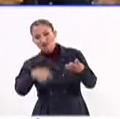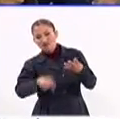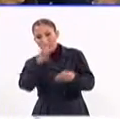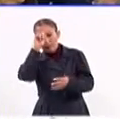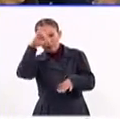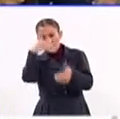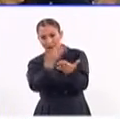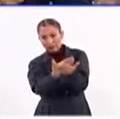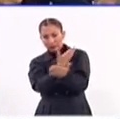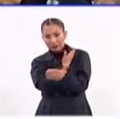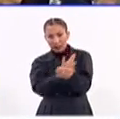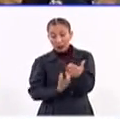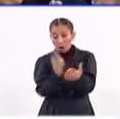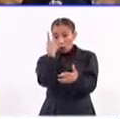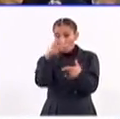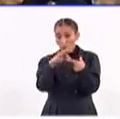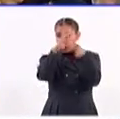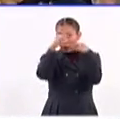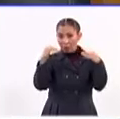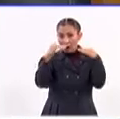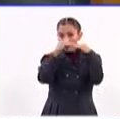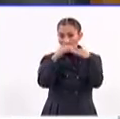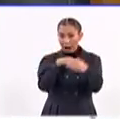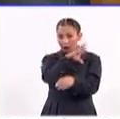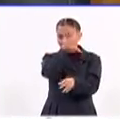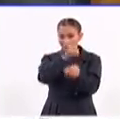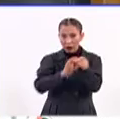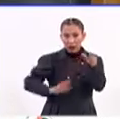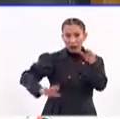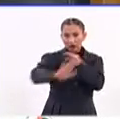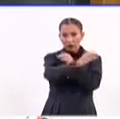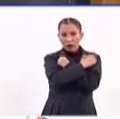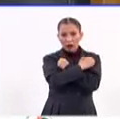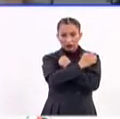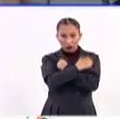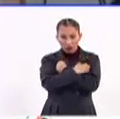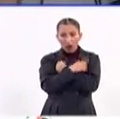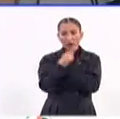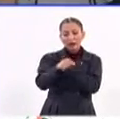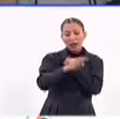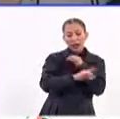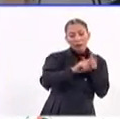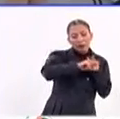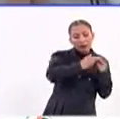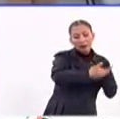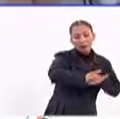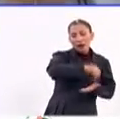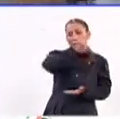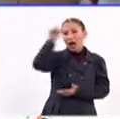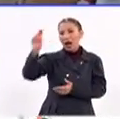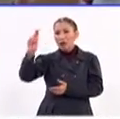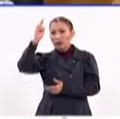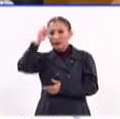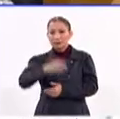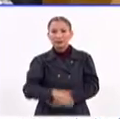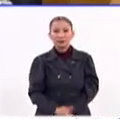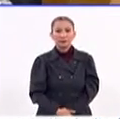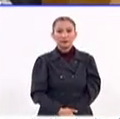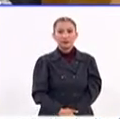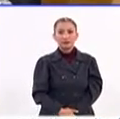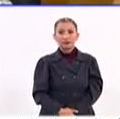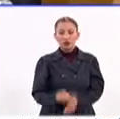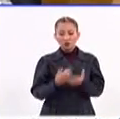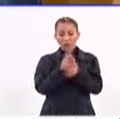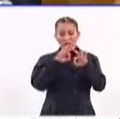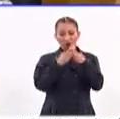iniciativa presidencial, entre ellos la equidad y la universalidad de la educación, desde el nivel inicial hasta el superior. El